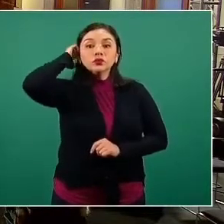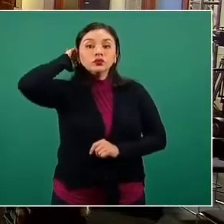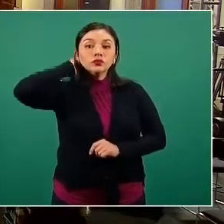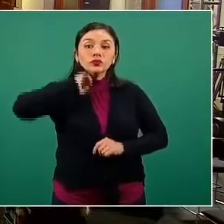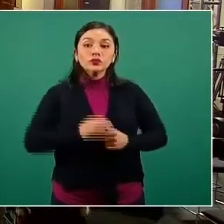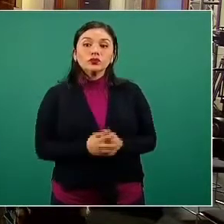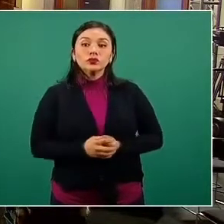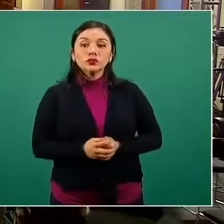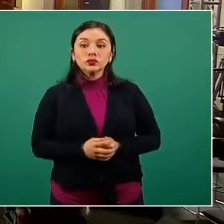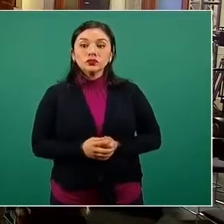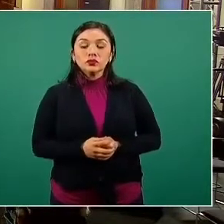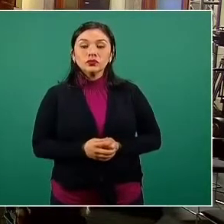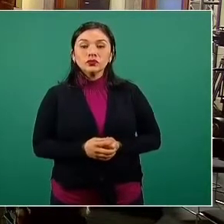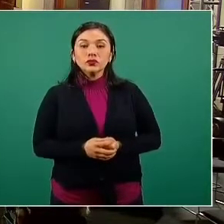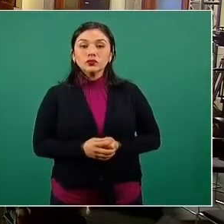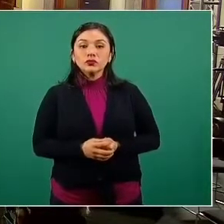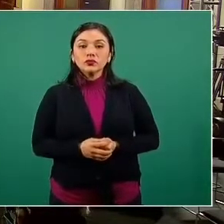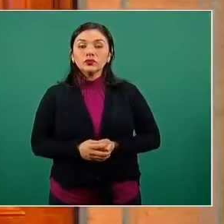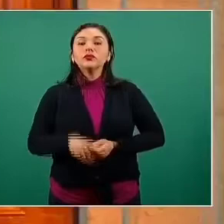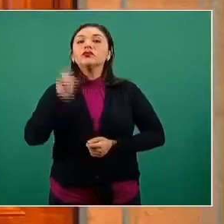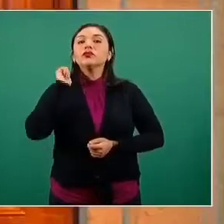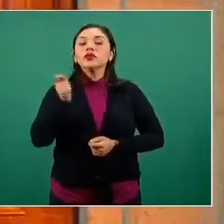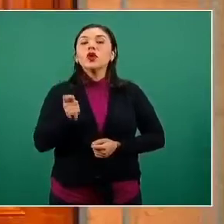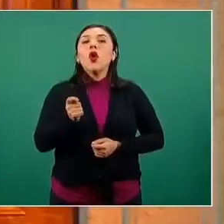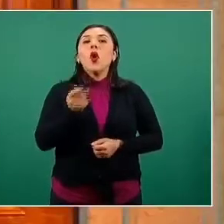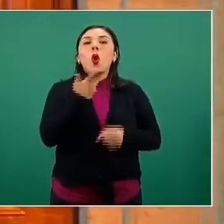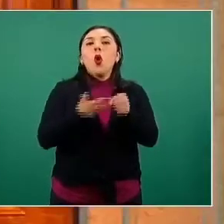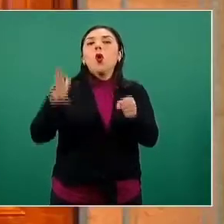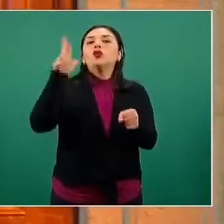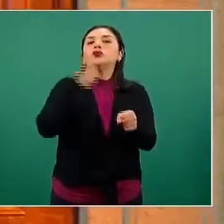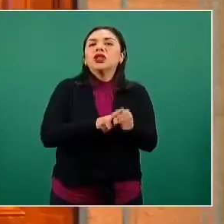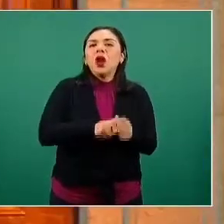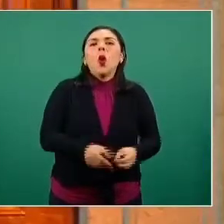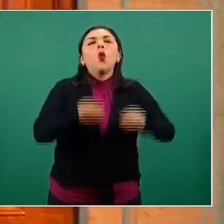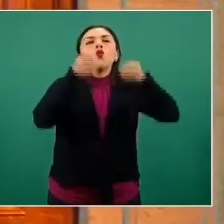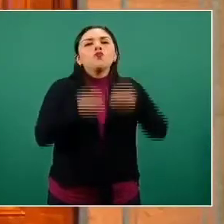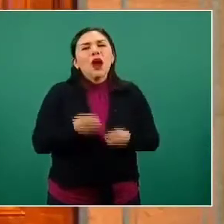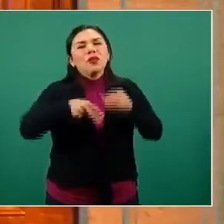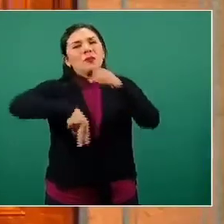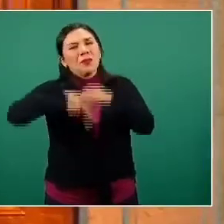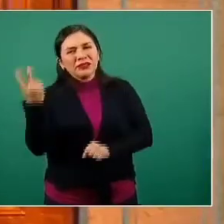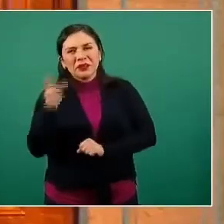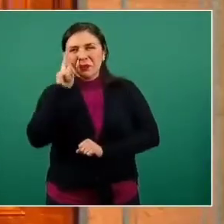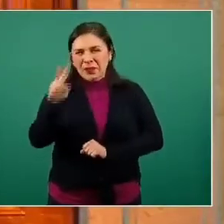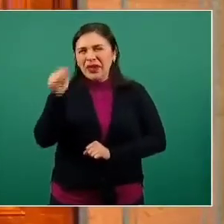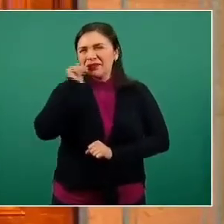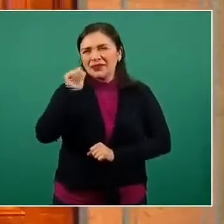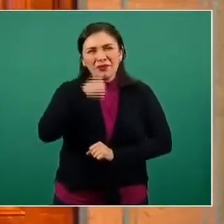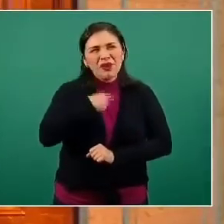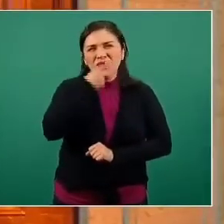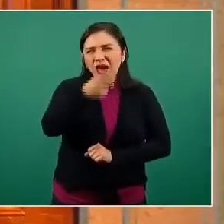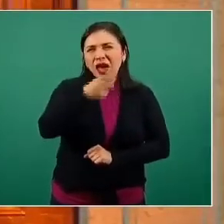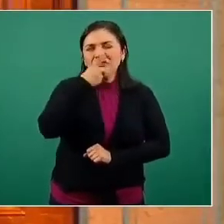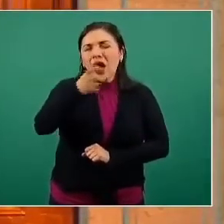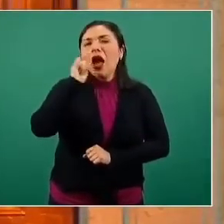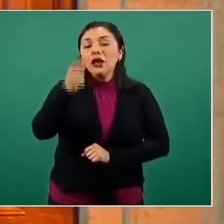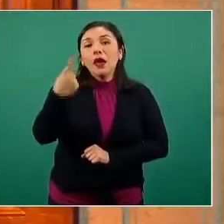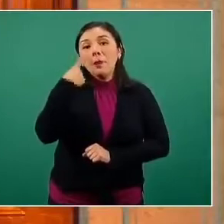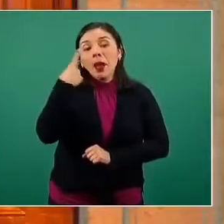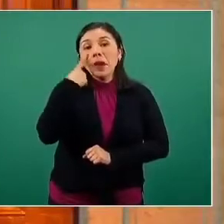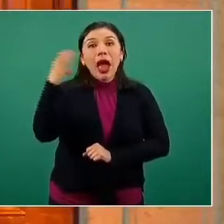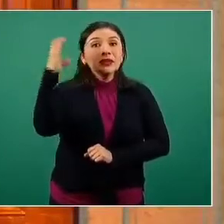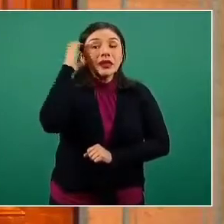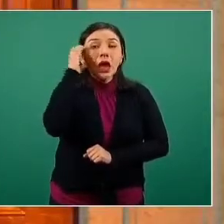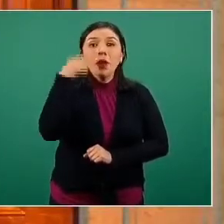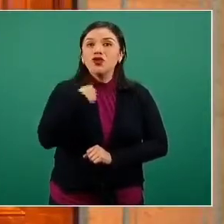diapositiva. Actualizamos la ocupación hospitalaria. En esta siempre hacemos el enfoque en lo que son las